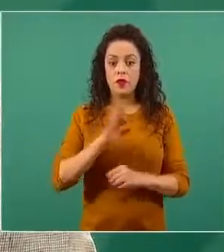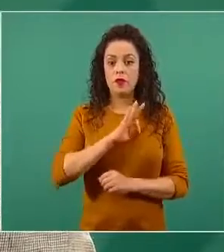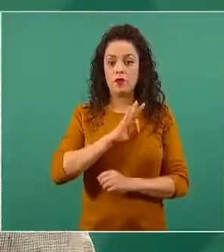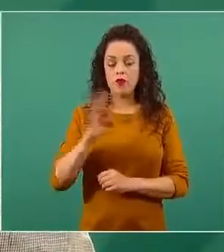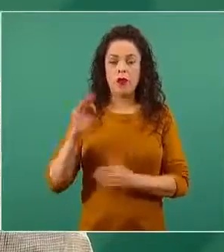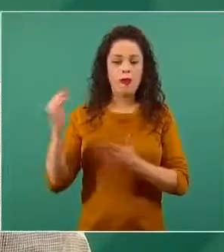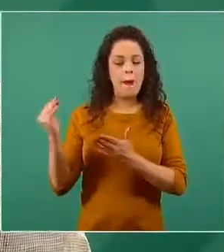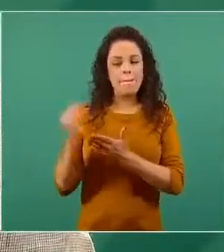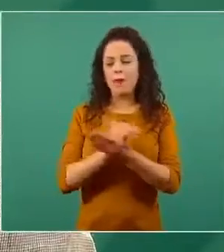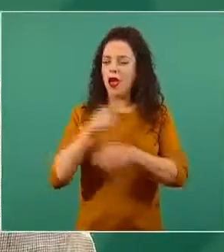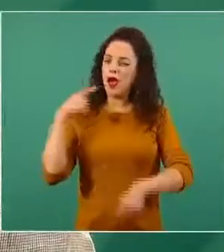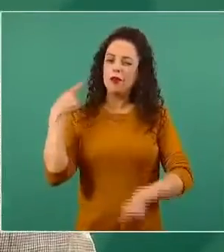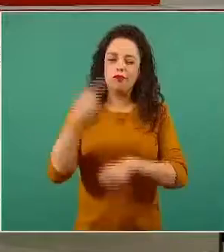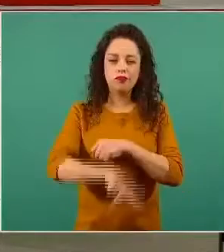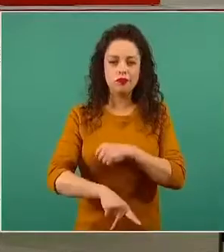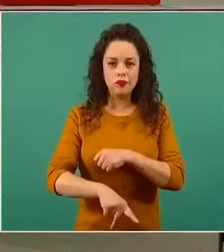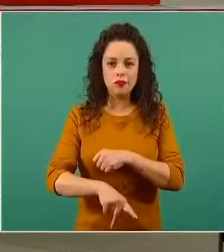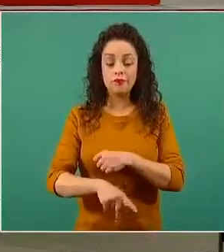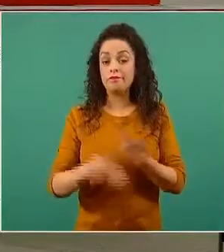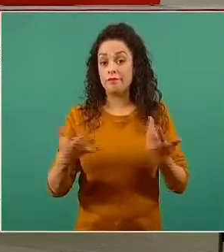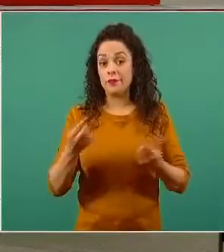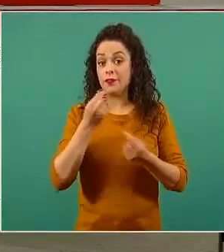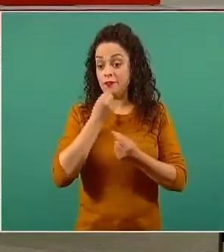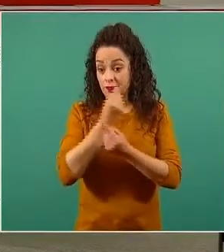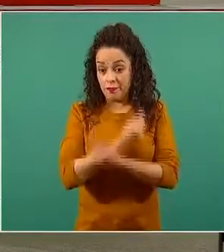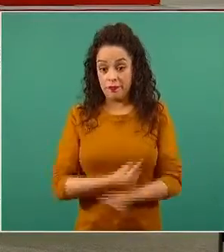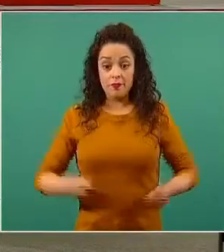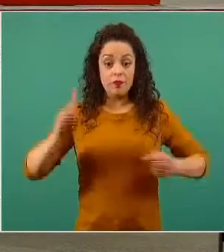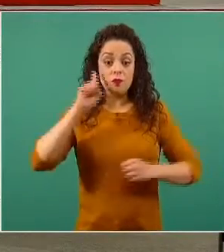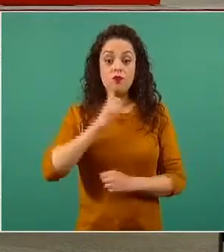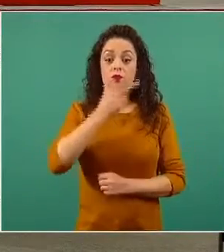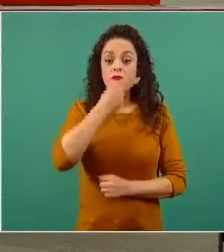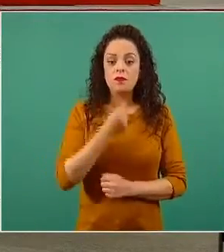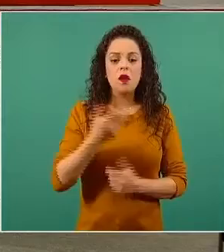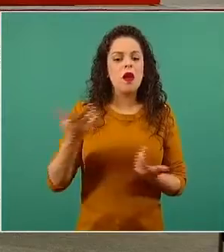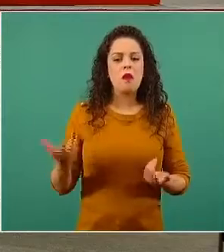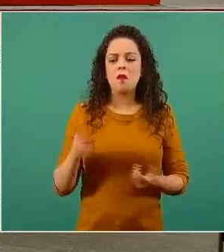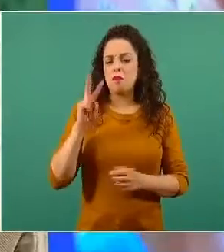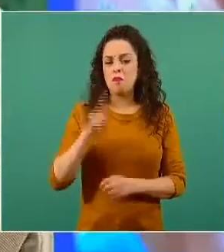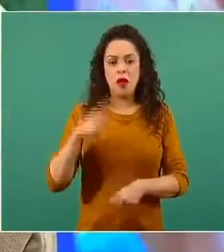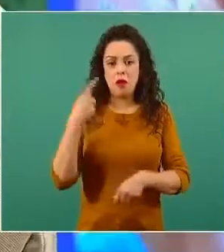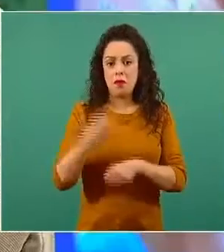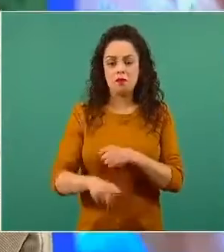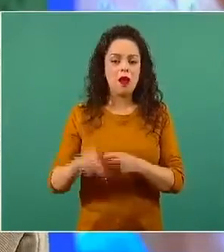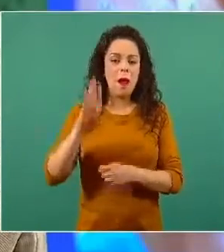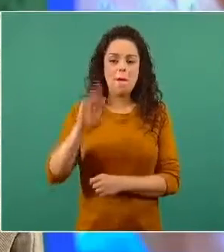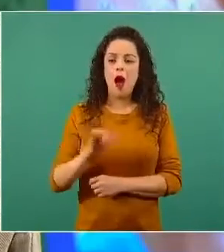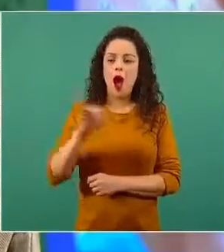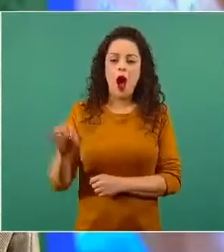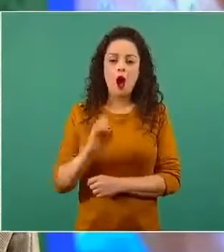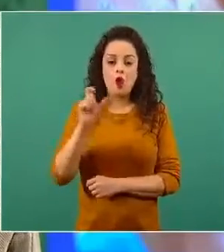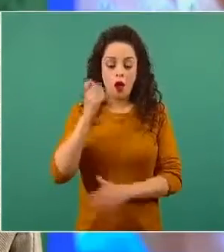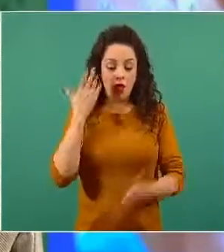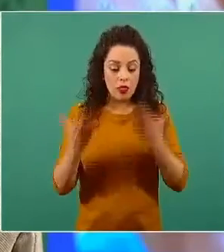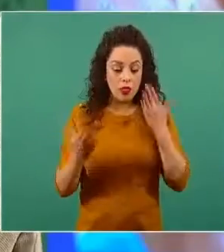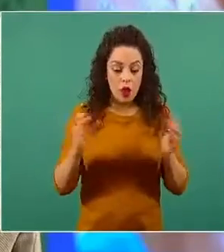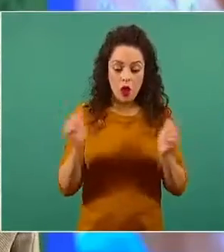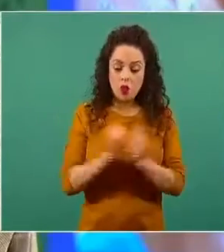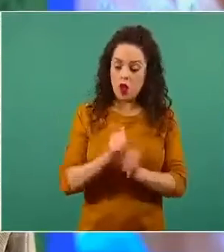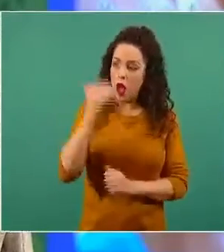menor. Afortunadamente, niñas y niños tienen un riesgo sumamente bajo cuando se compara con las personas